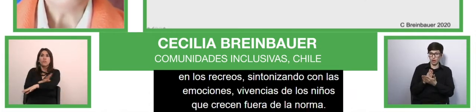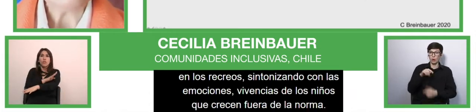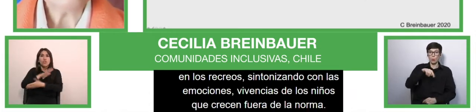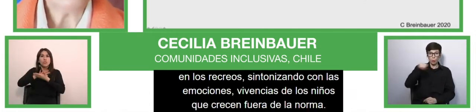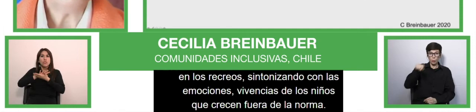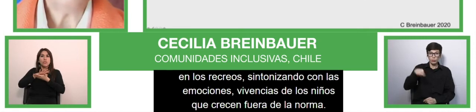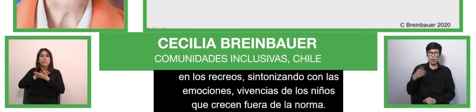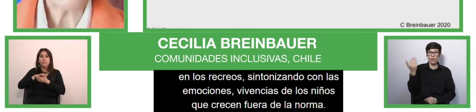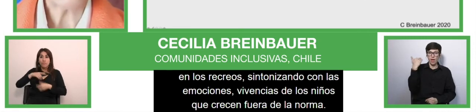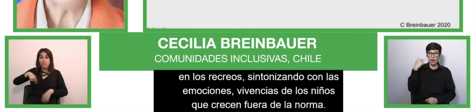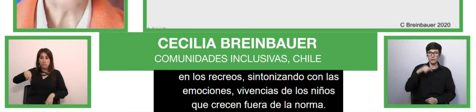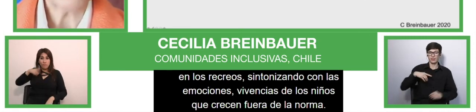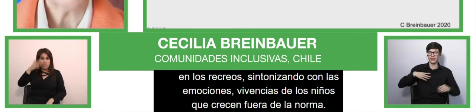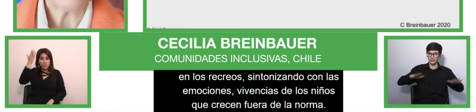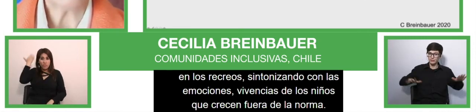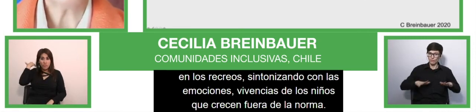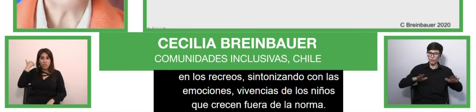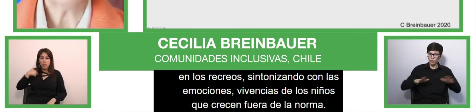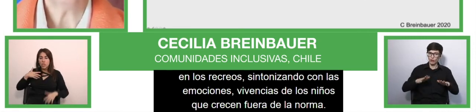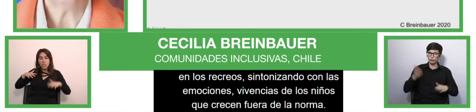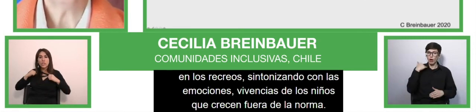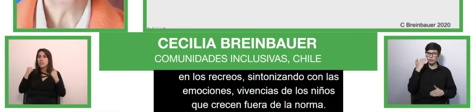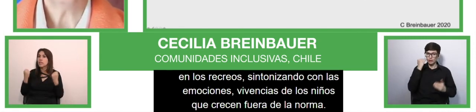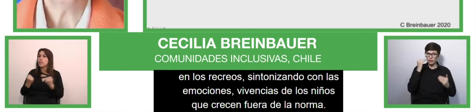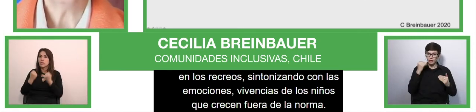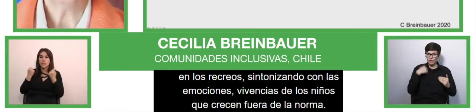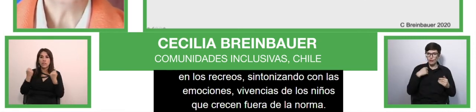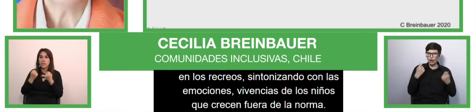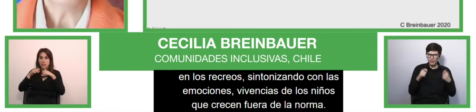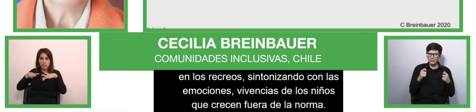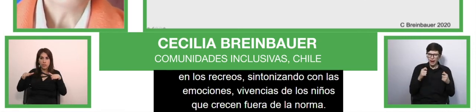norma hacían esfuerzos por calzar